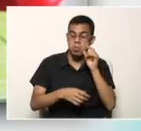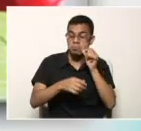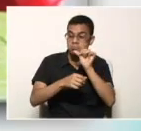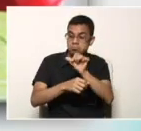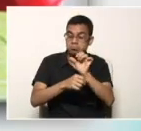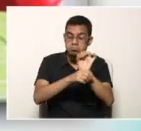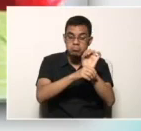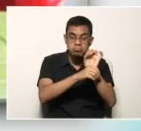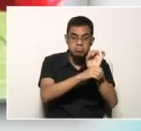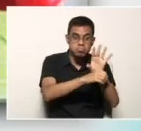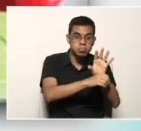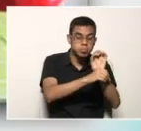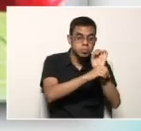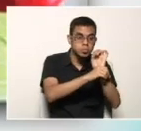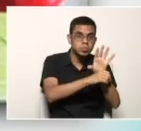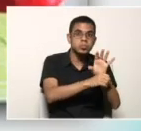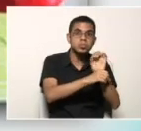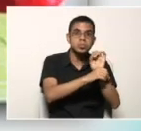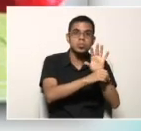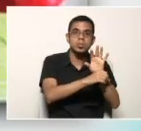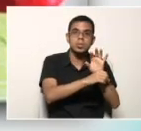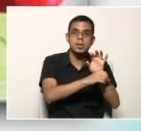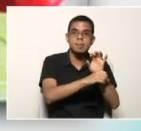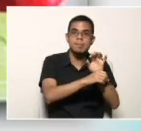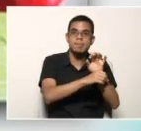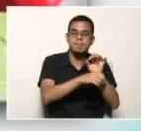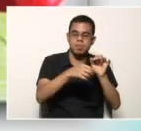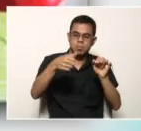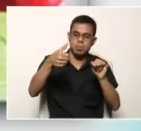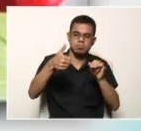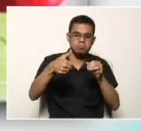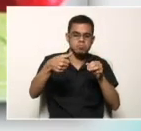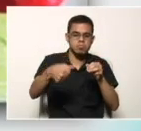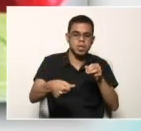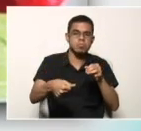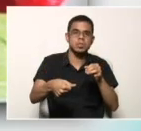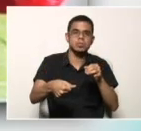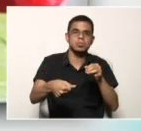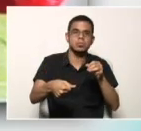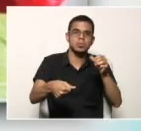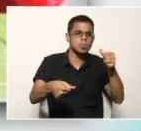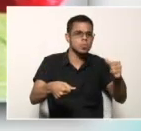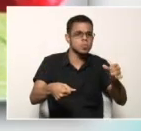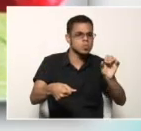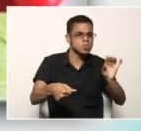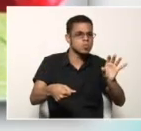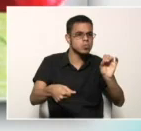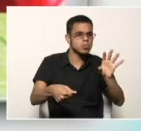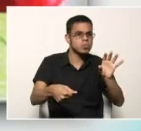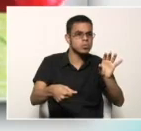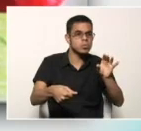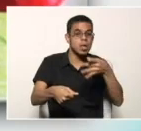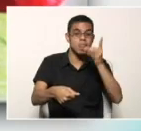Le pongo la mano o el dedo al procesador. El procesador tiene que calentar. Si el procesador no